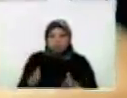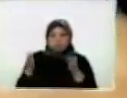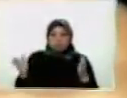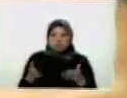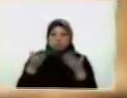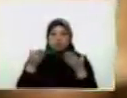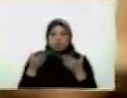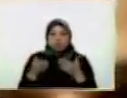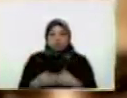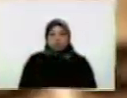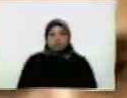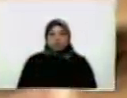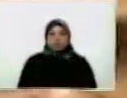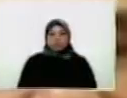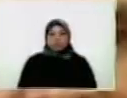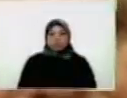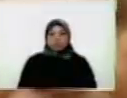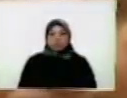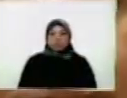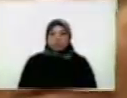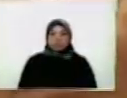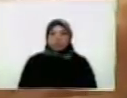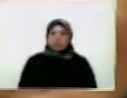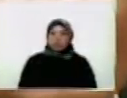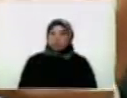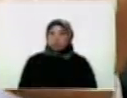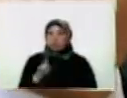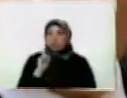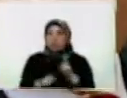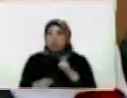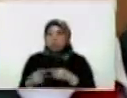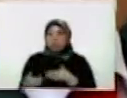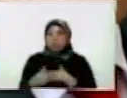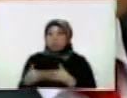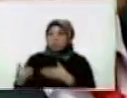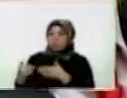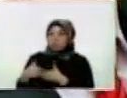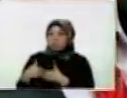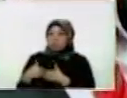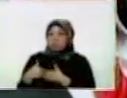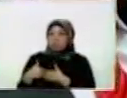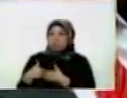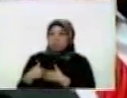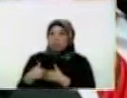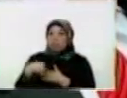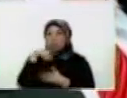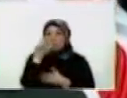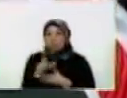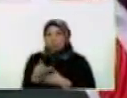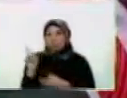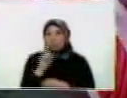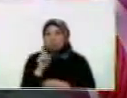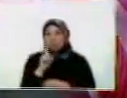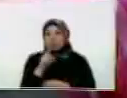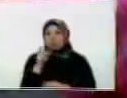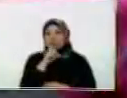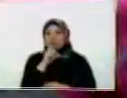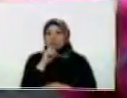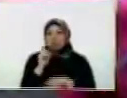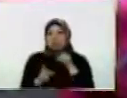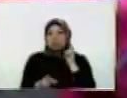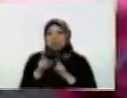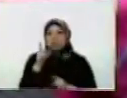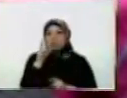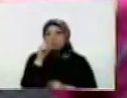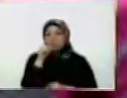aprovechar esta tribuna como dirigentes para hablar de muchas contradicciones, como aquella que todavía no hemos superado, al menos el movimiento obrero,